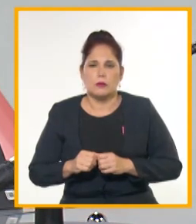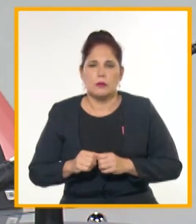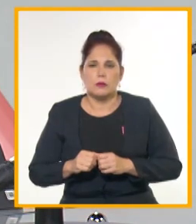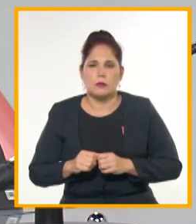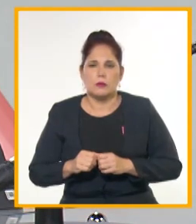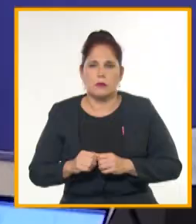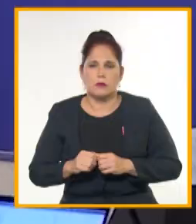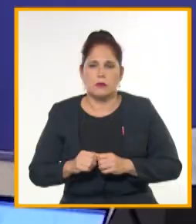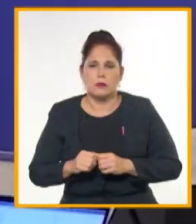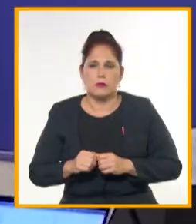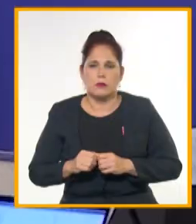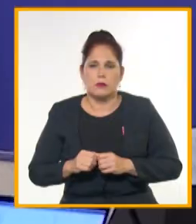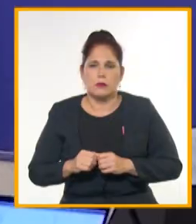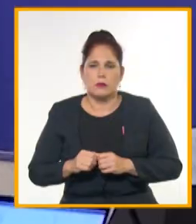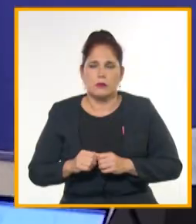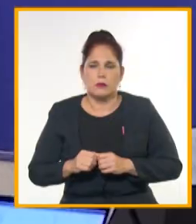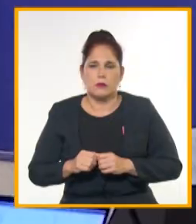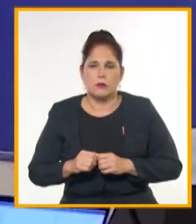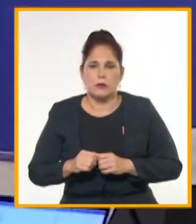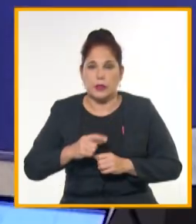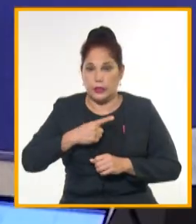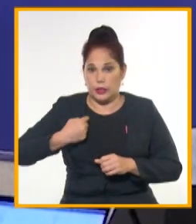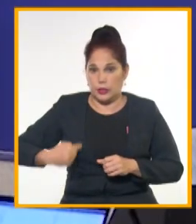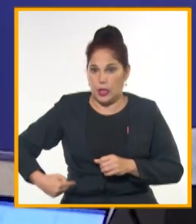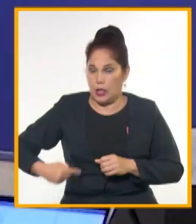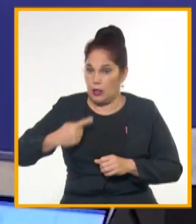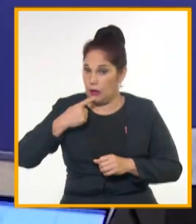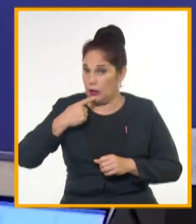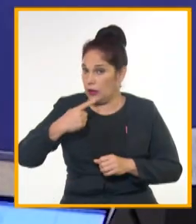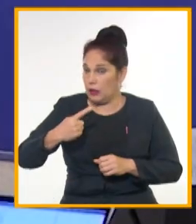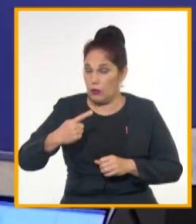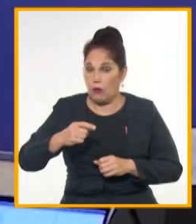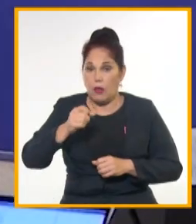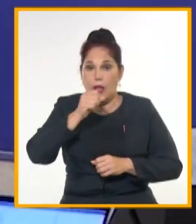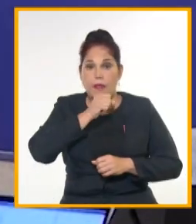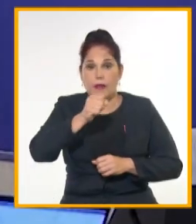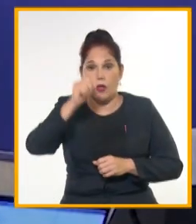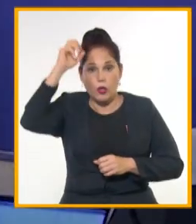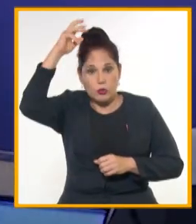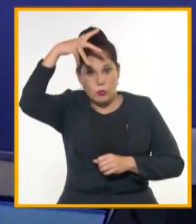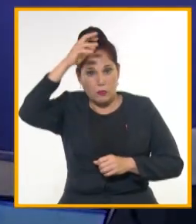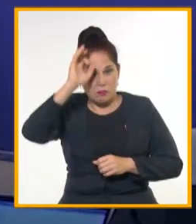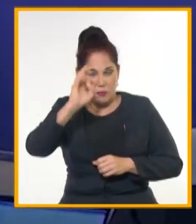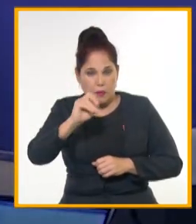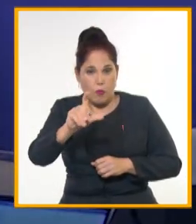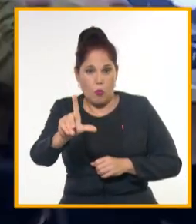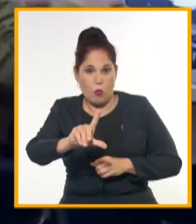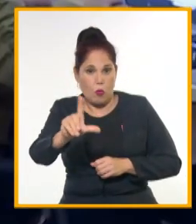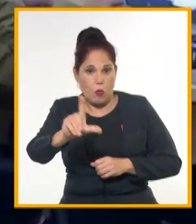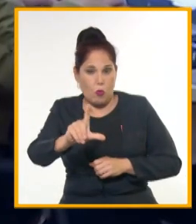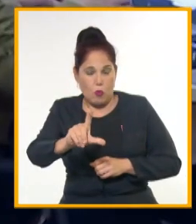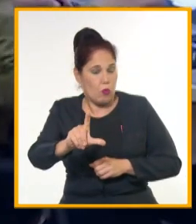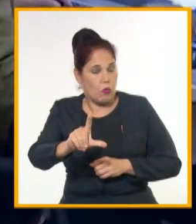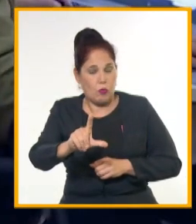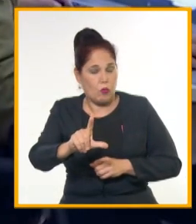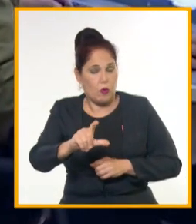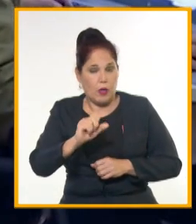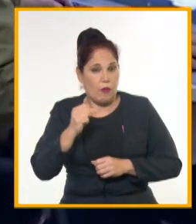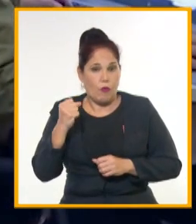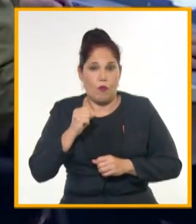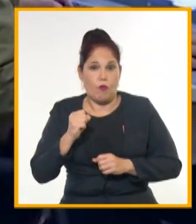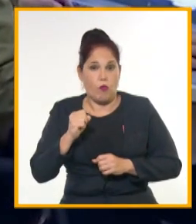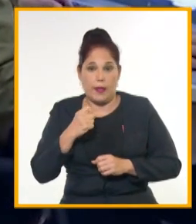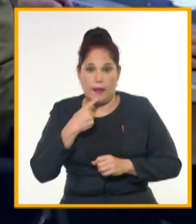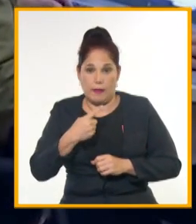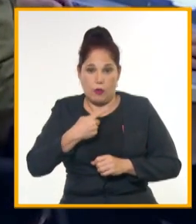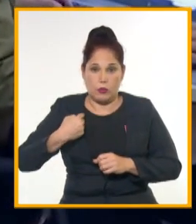análisis. Pekín no tardó en reaccionar al anuncio de Donald Trump de este lunes y lo hizo de manera enérgica. Y